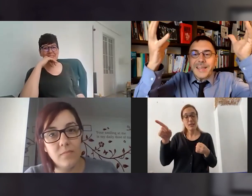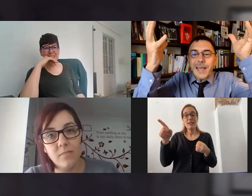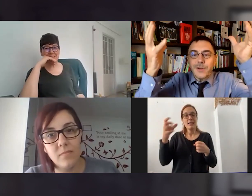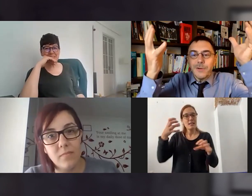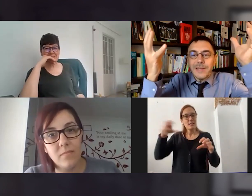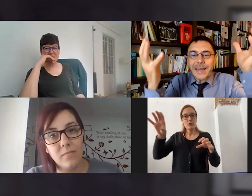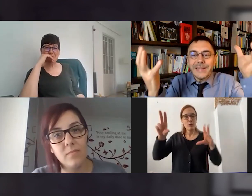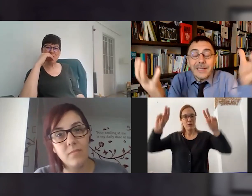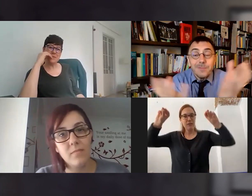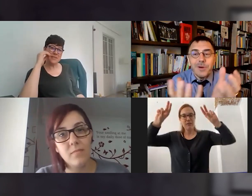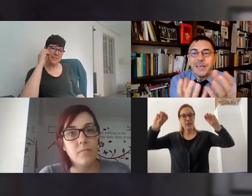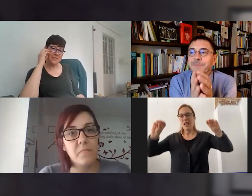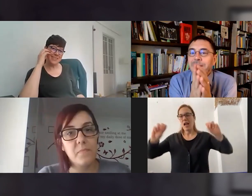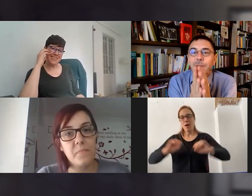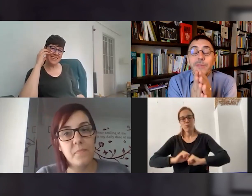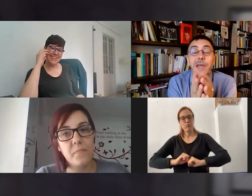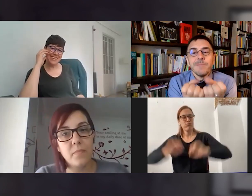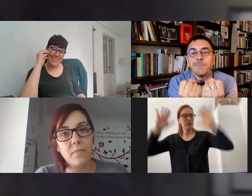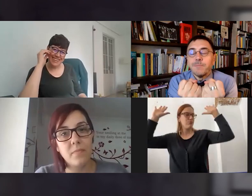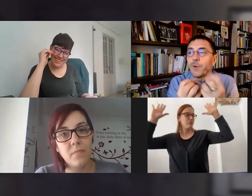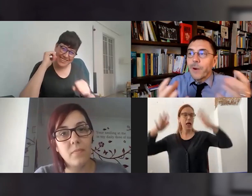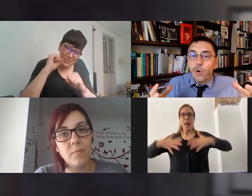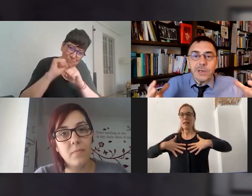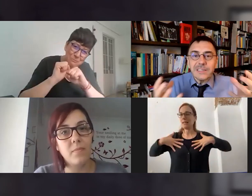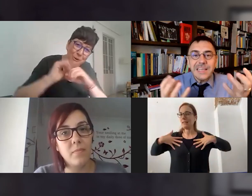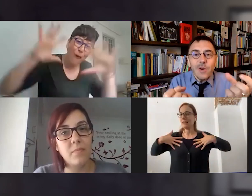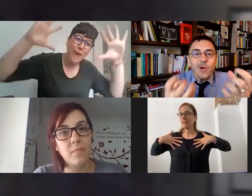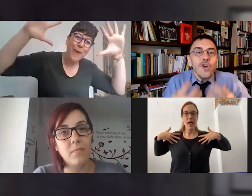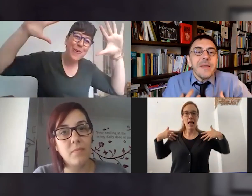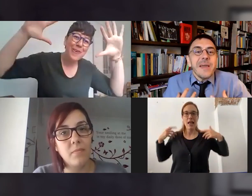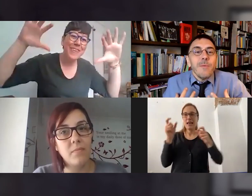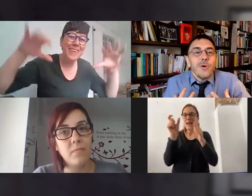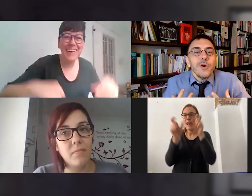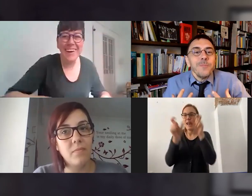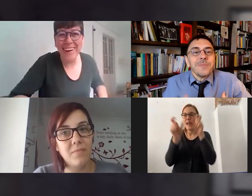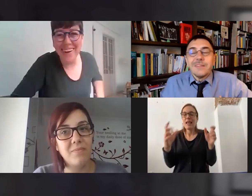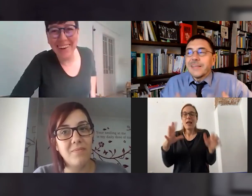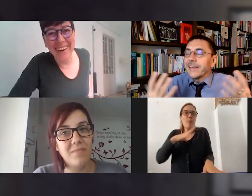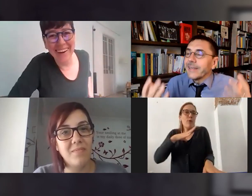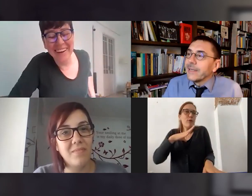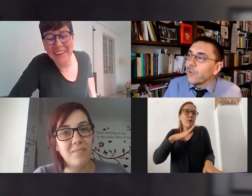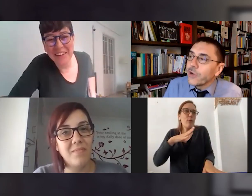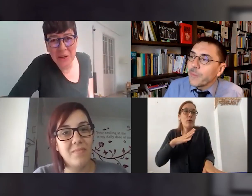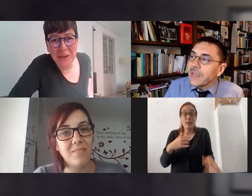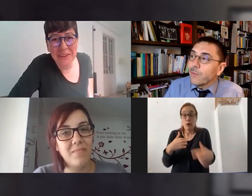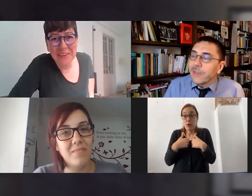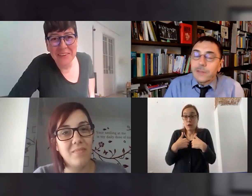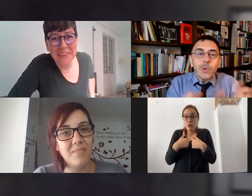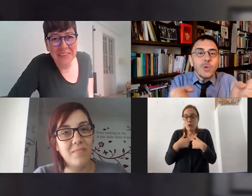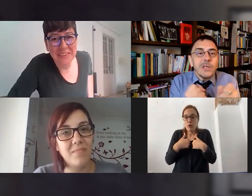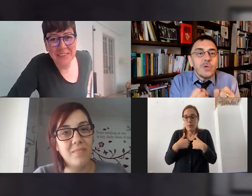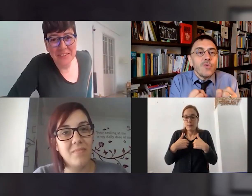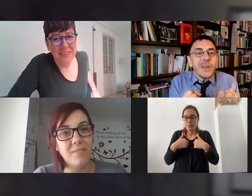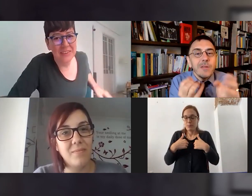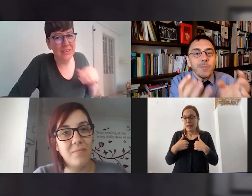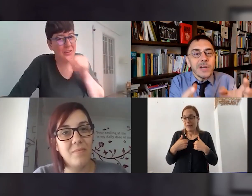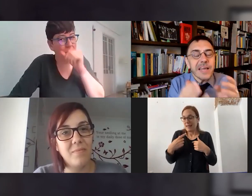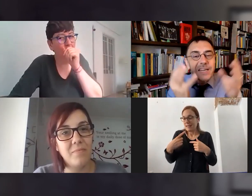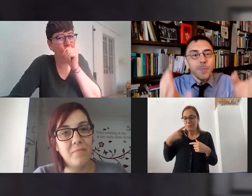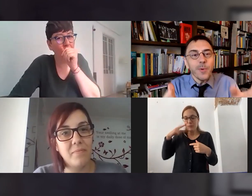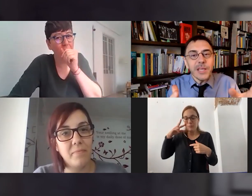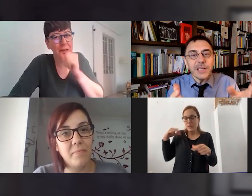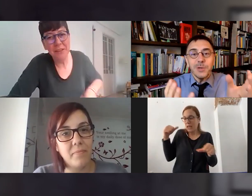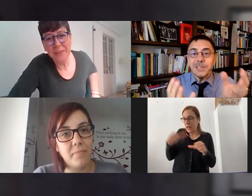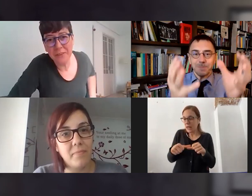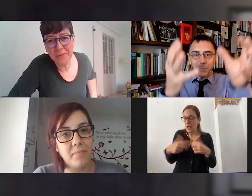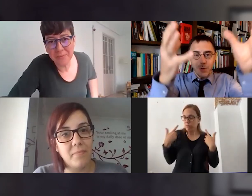de alegría, ¿no? Y la gente como que decía, por favor, es que lo que yo me llevo, ¿no?, de lo que yo me llevo de todo esto que estoy sufriendo por estar en